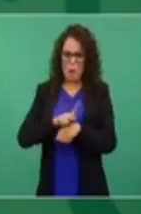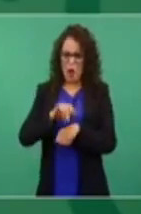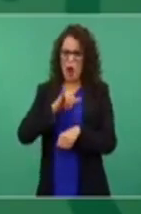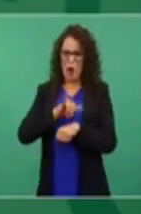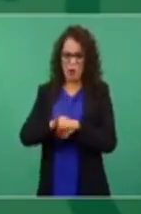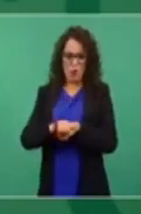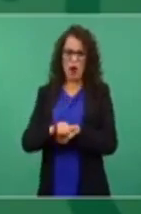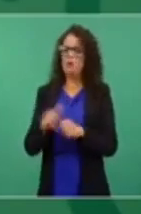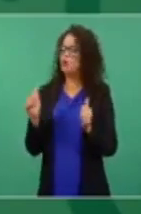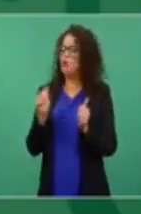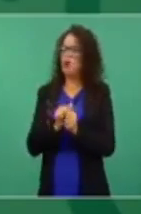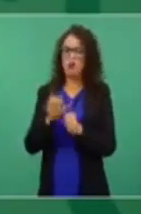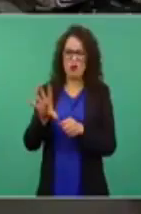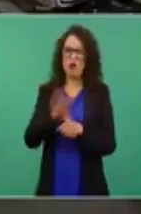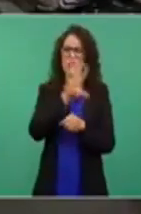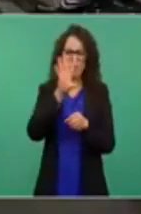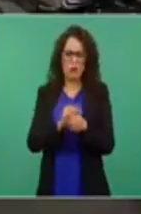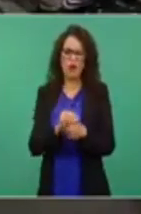todos los gobiernos.